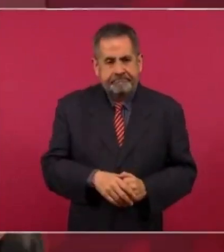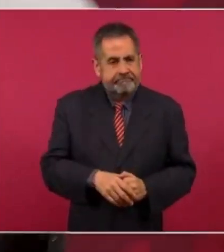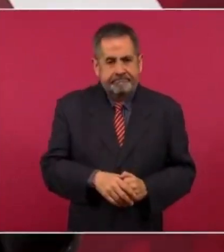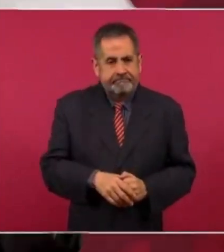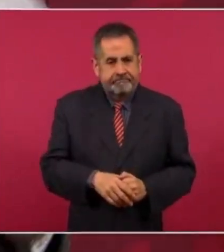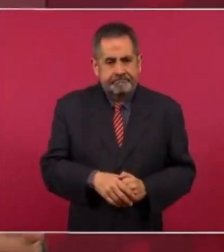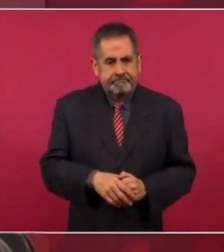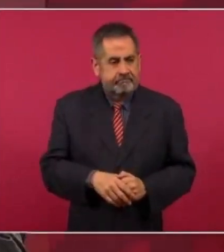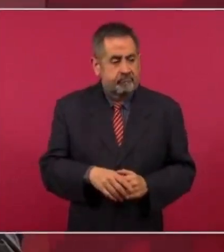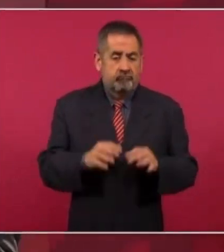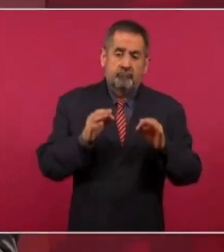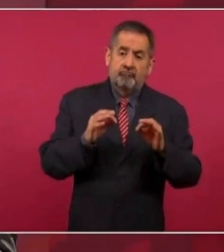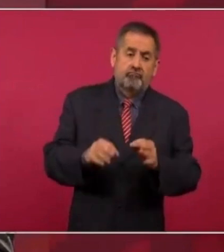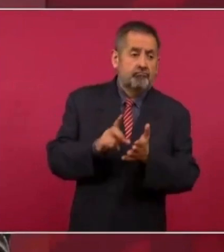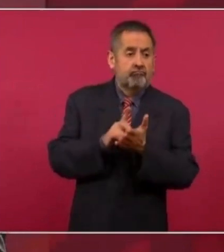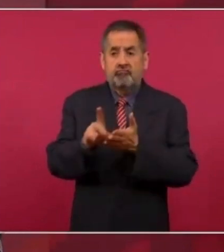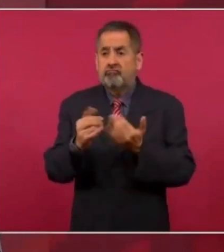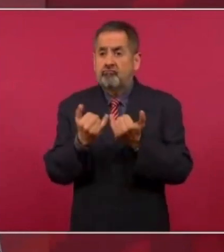de Estado de Derecho.